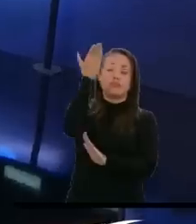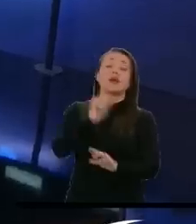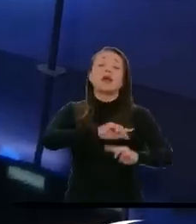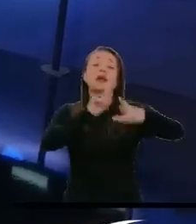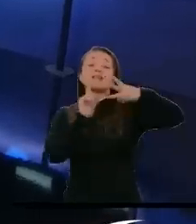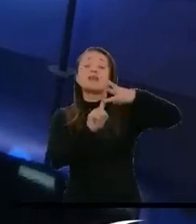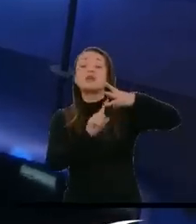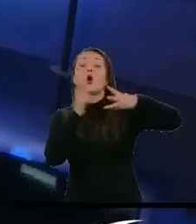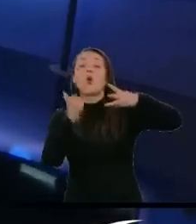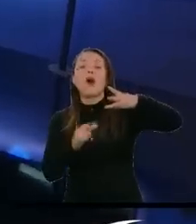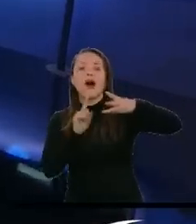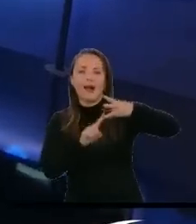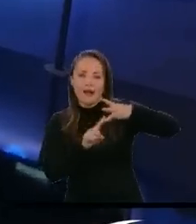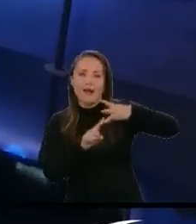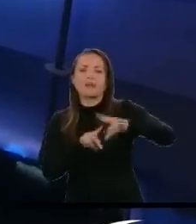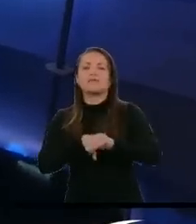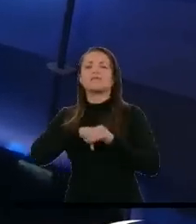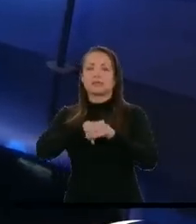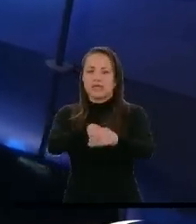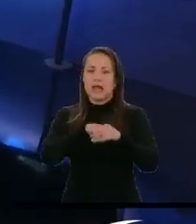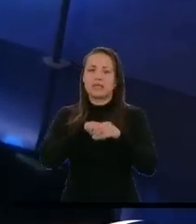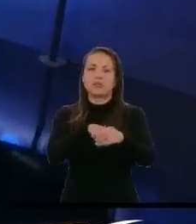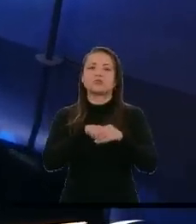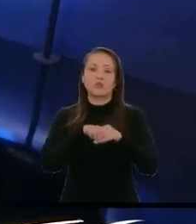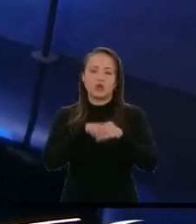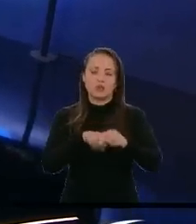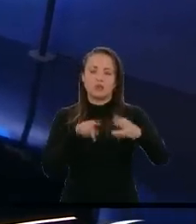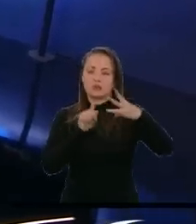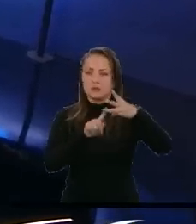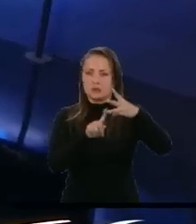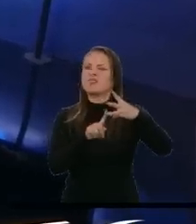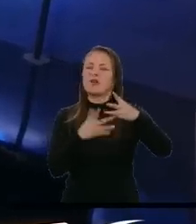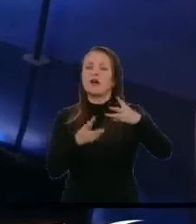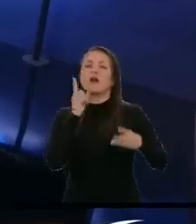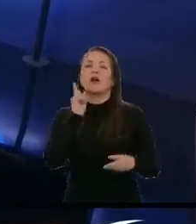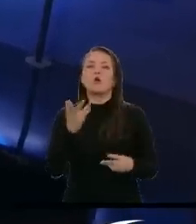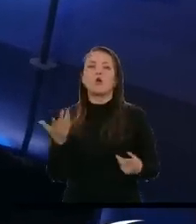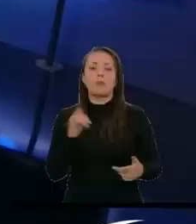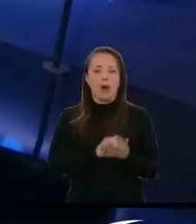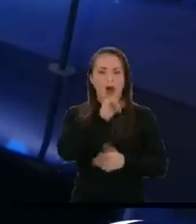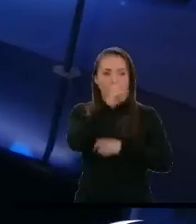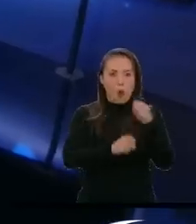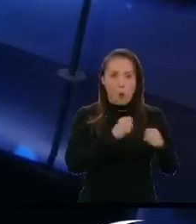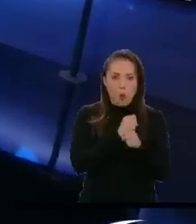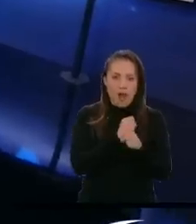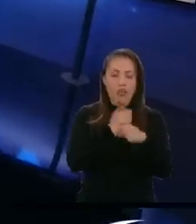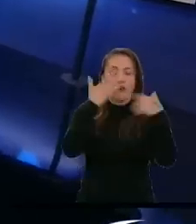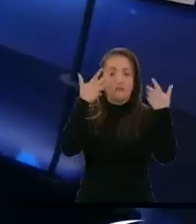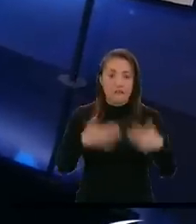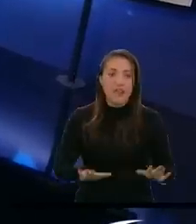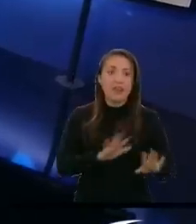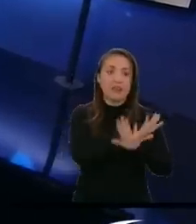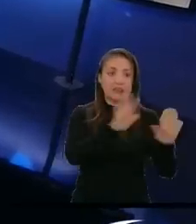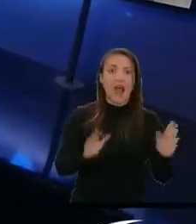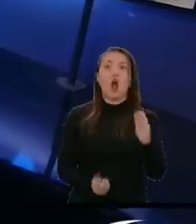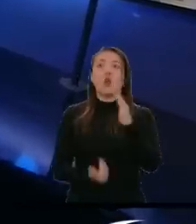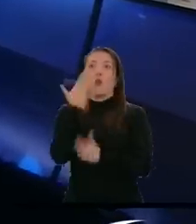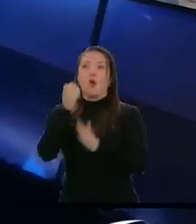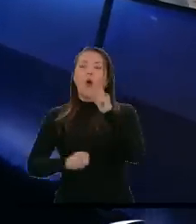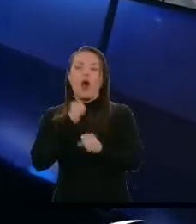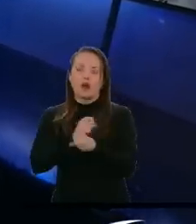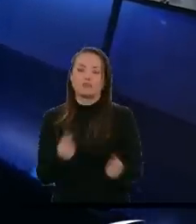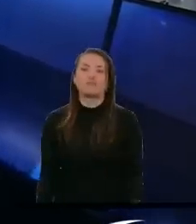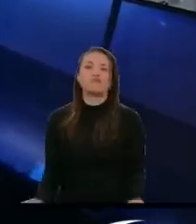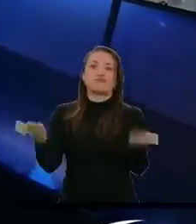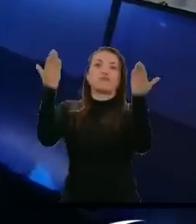tercera razón es el transporte. Una de las razones es que pasa el año, nuevas tarifas, nuevos servicios y, por ejemplo,